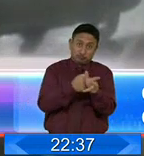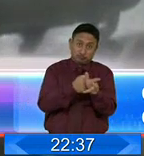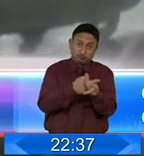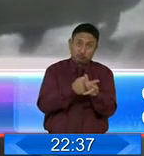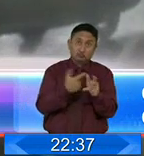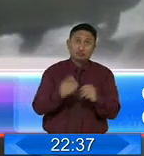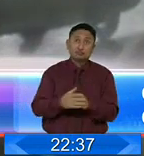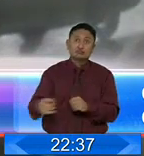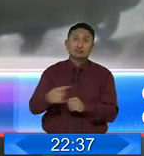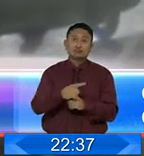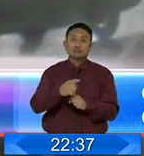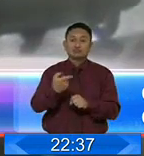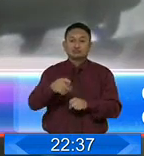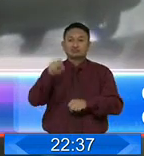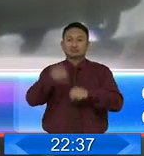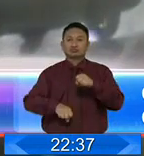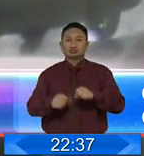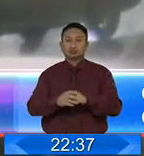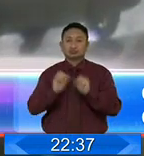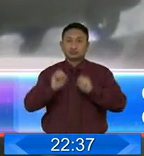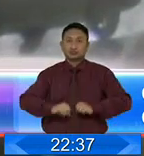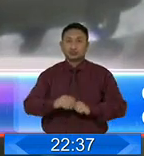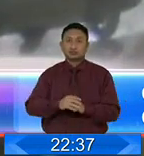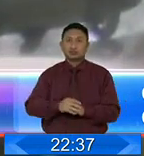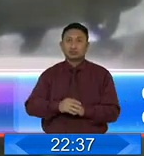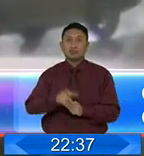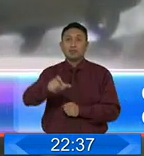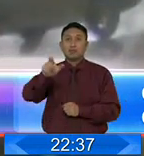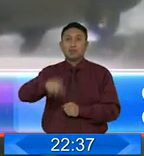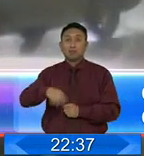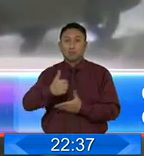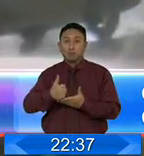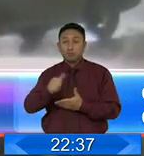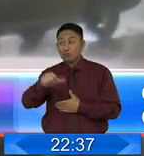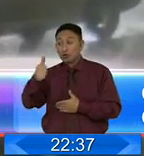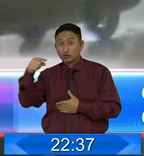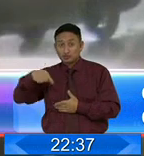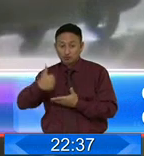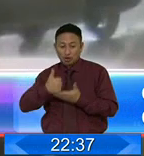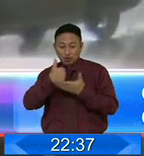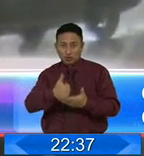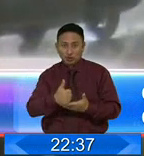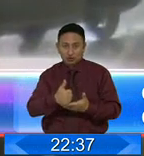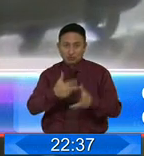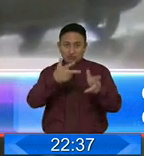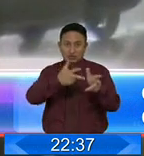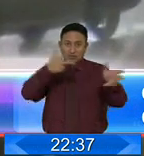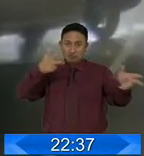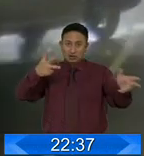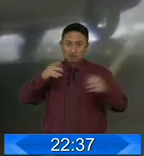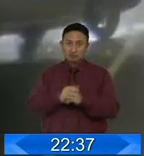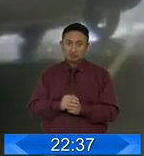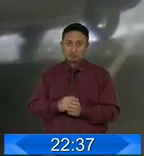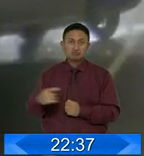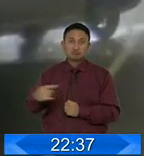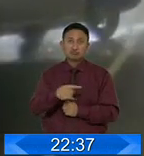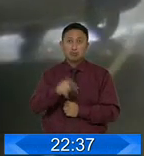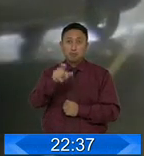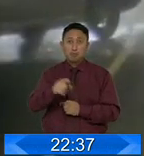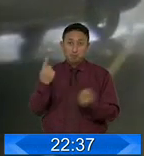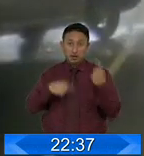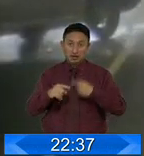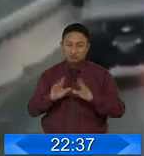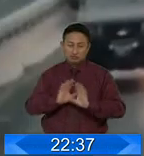se encontraba averiado y estaba siendo asistido por el conductor del otro carro. El percance no dejó